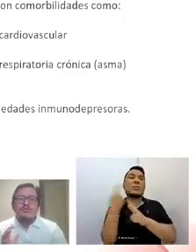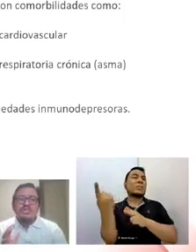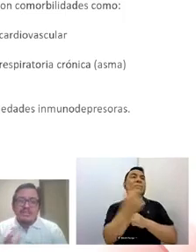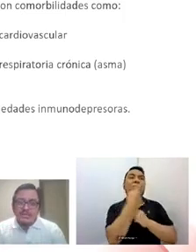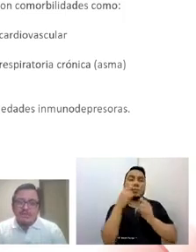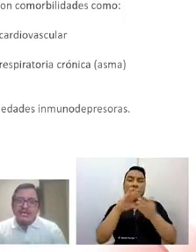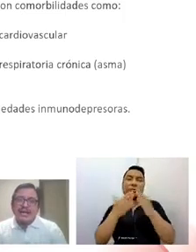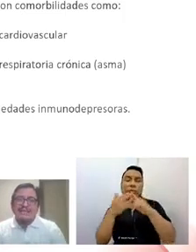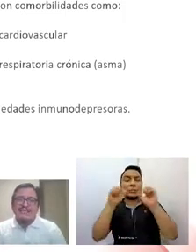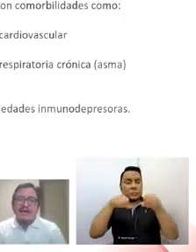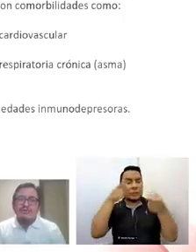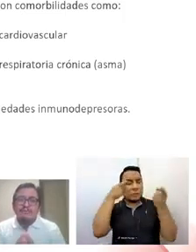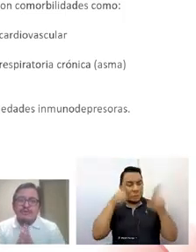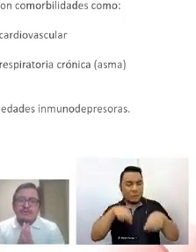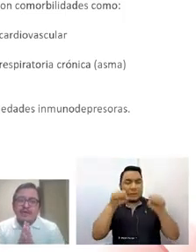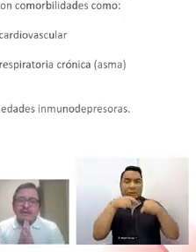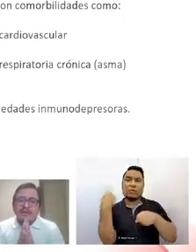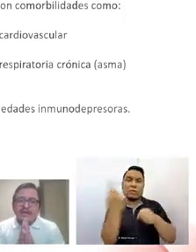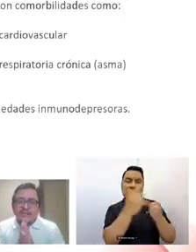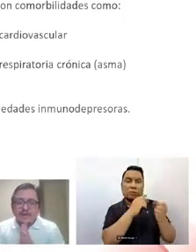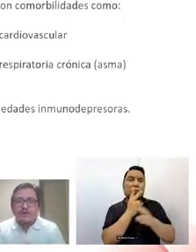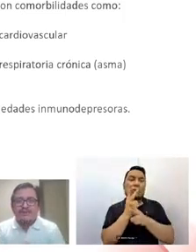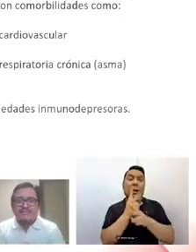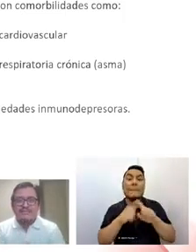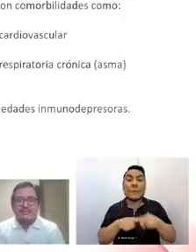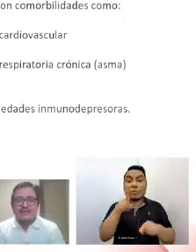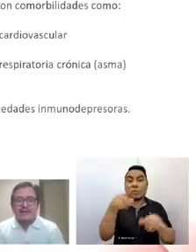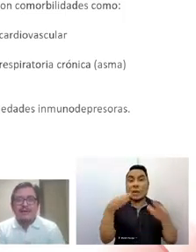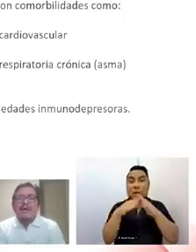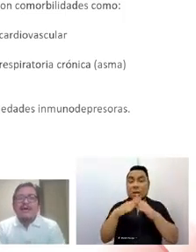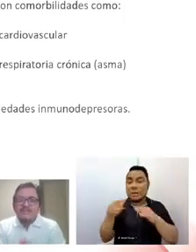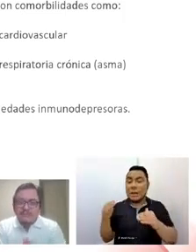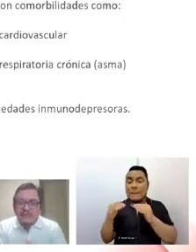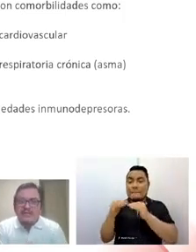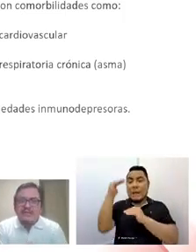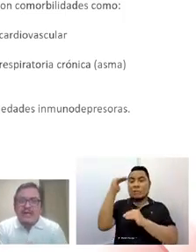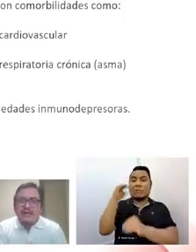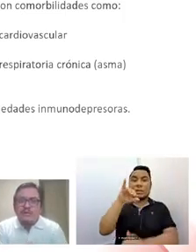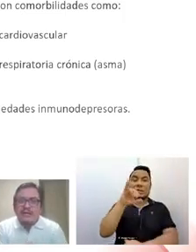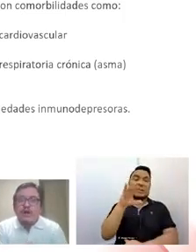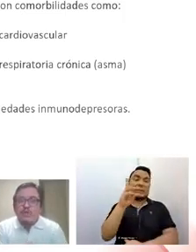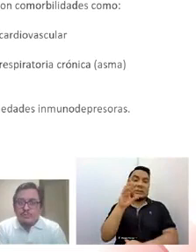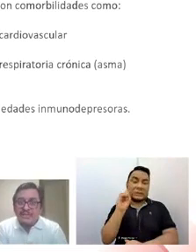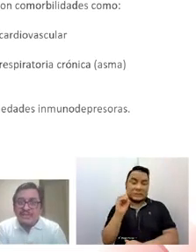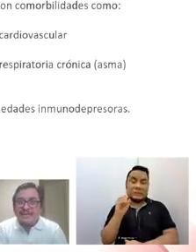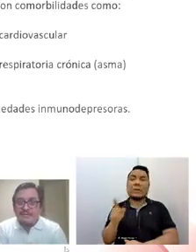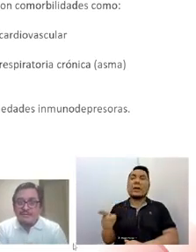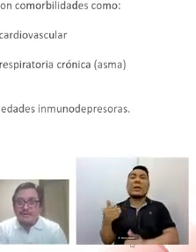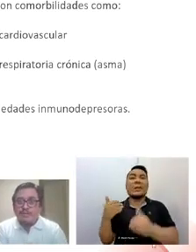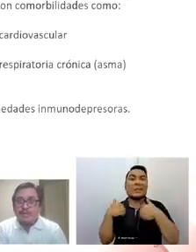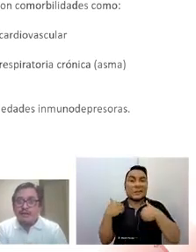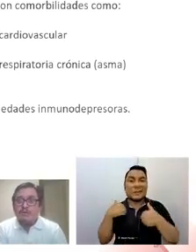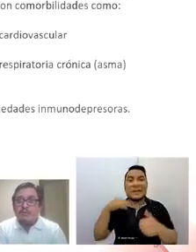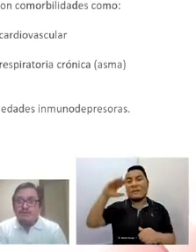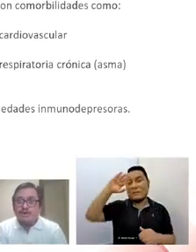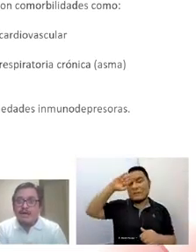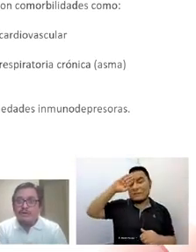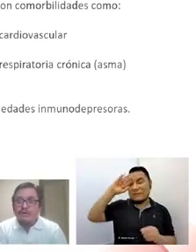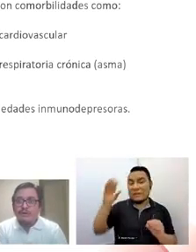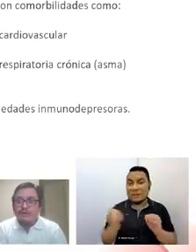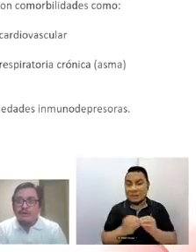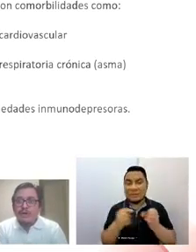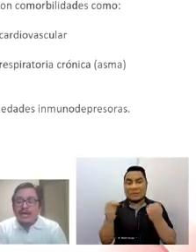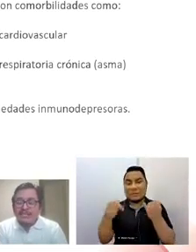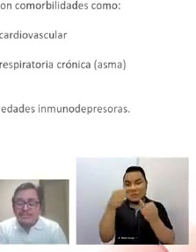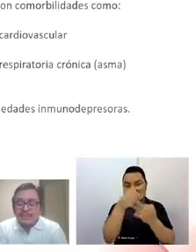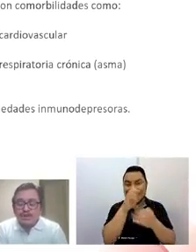de acuerdo, pero si tenemos en casa a una persona que es mayor de 60, encima tiene alguna comorbilidad, como las que hemos